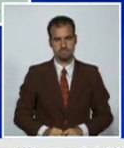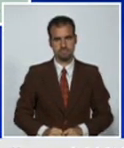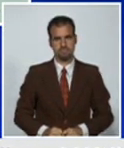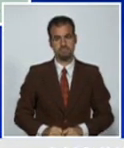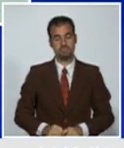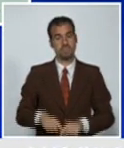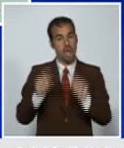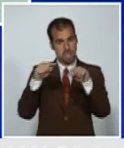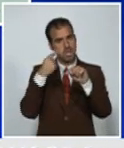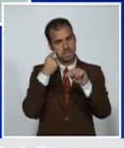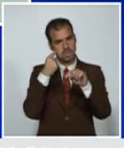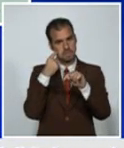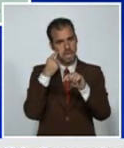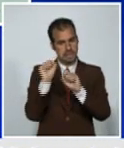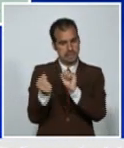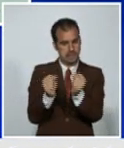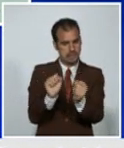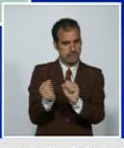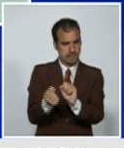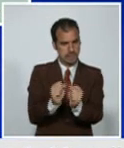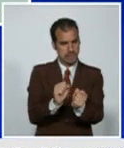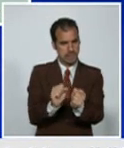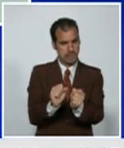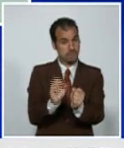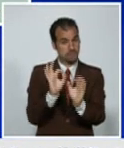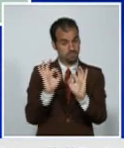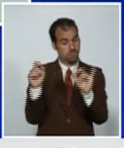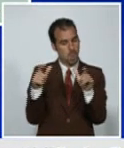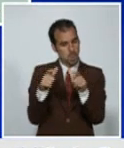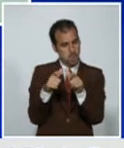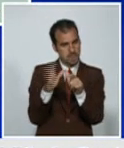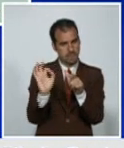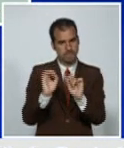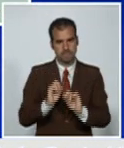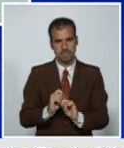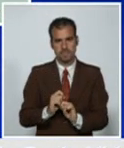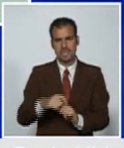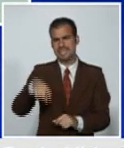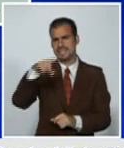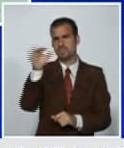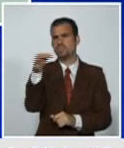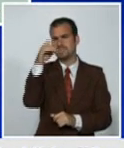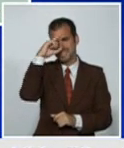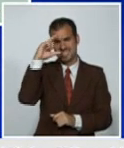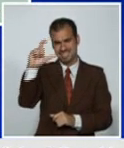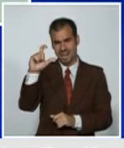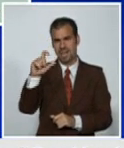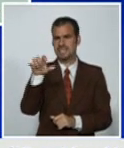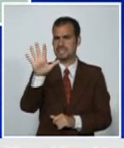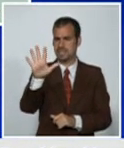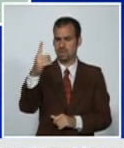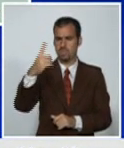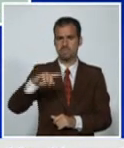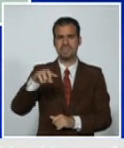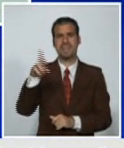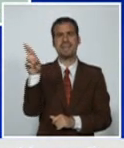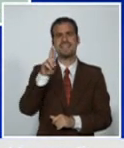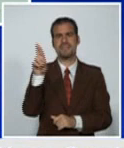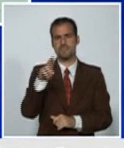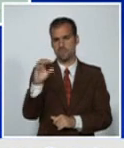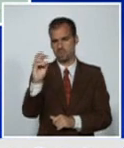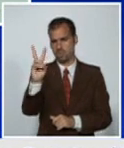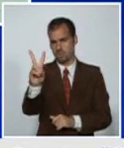control de la pandemia. Santa Clara con el mayor número, 5, y Remedios con 2. Santi